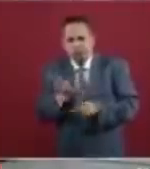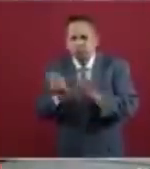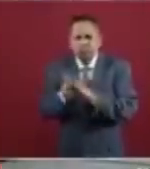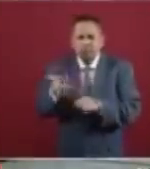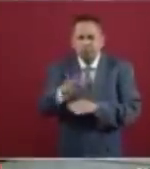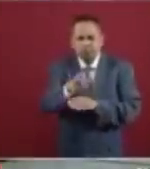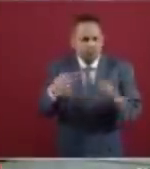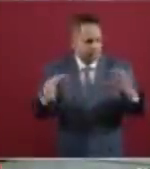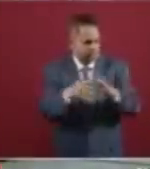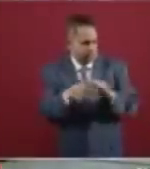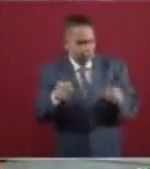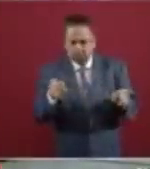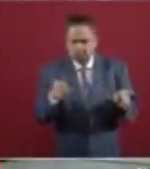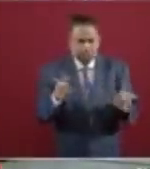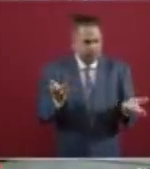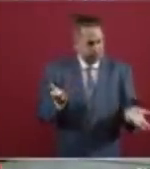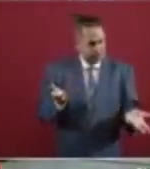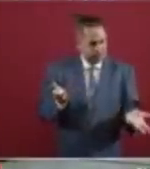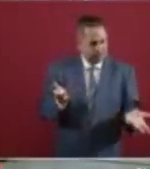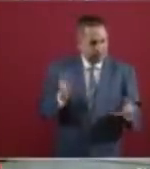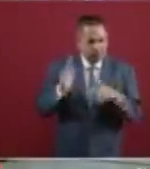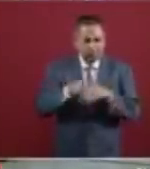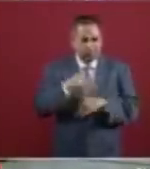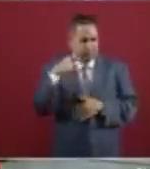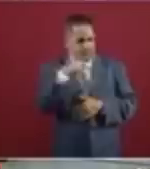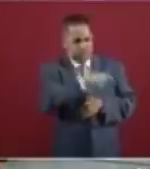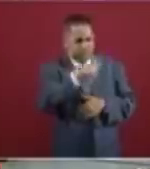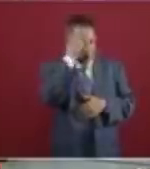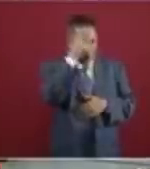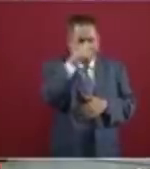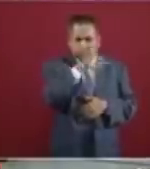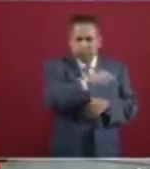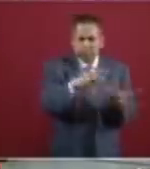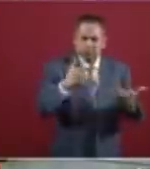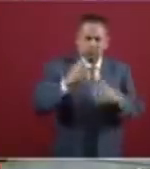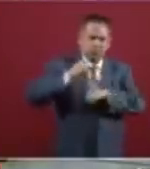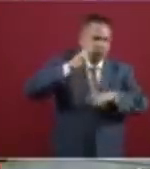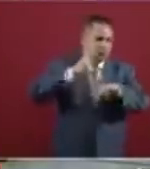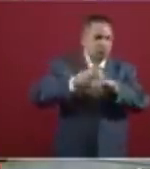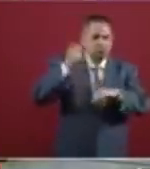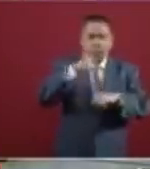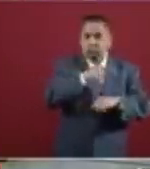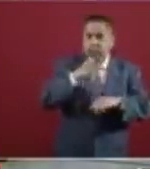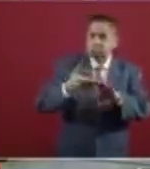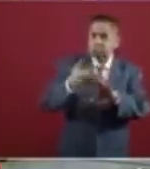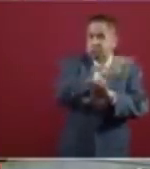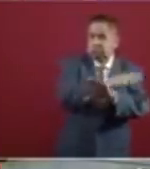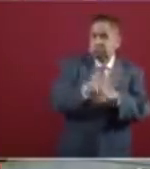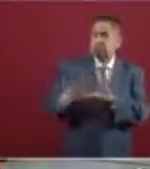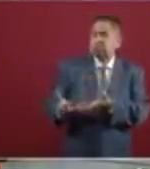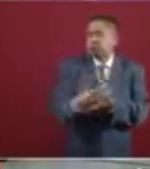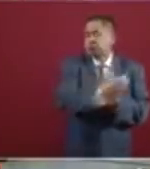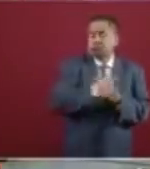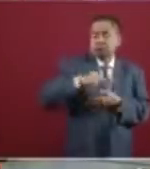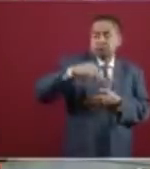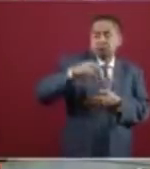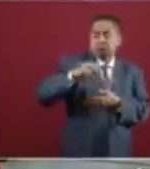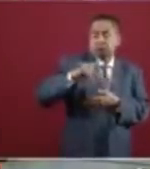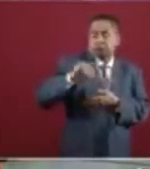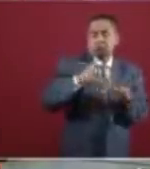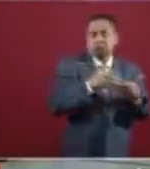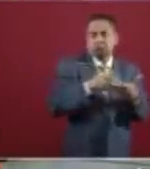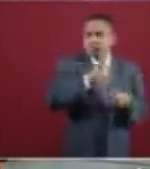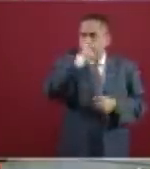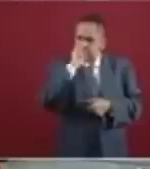es, ¿por qué este empresario, que fue el que monopolizó la venta de medicamentos, fue el que organizó